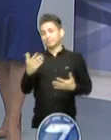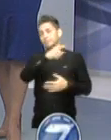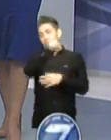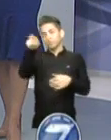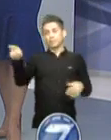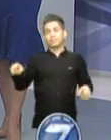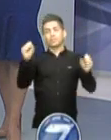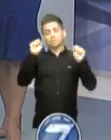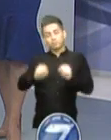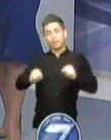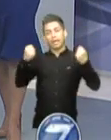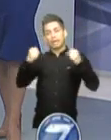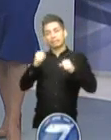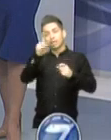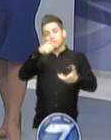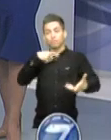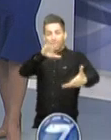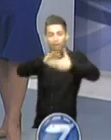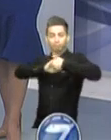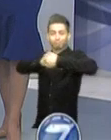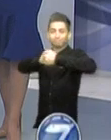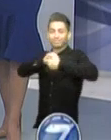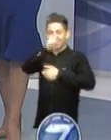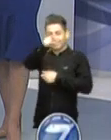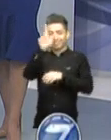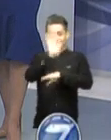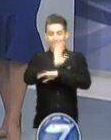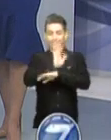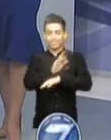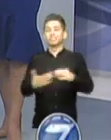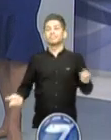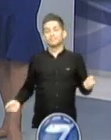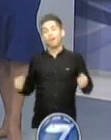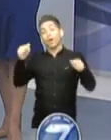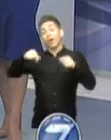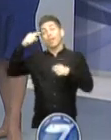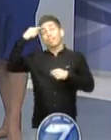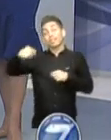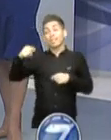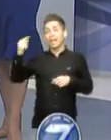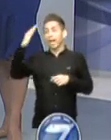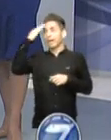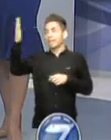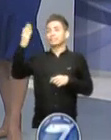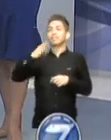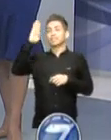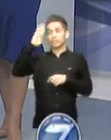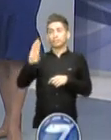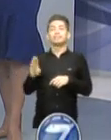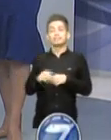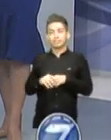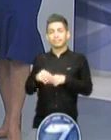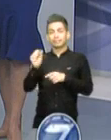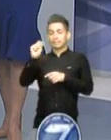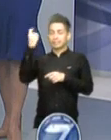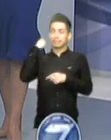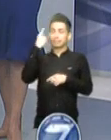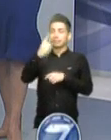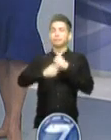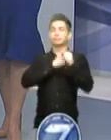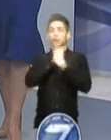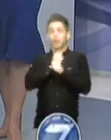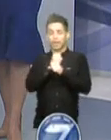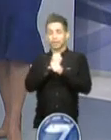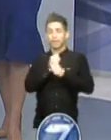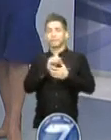hacerse de la mano de usted amigo tener la variable un día darle gracias a dios porque justo hace un año precisamente pues usted pues